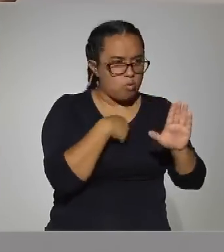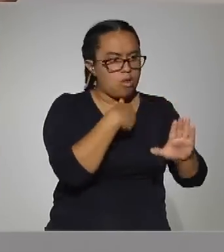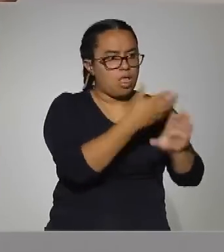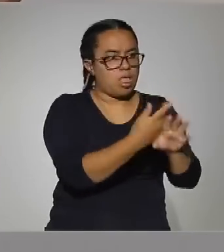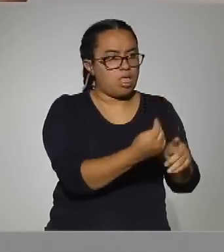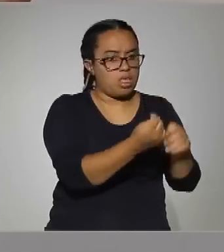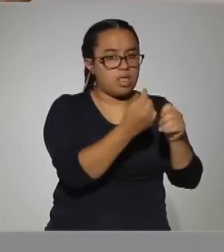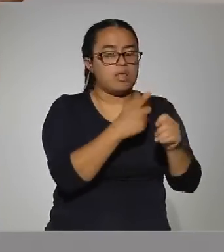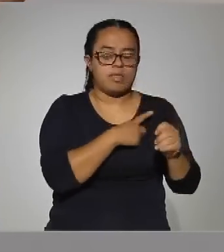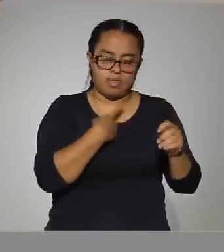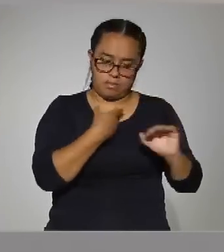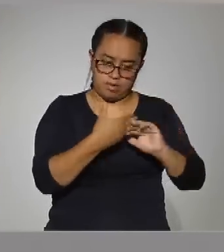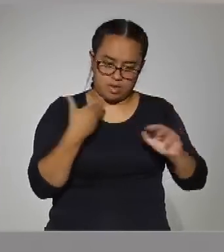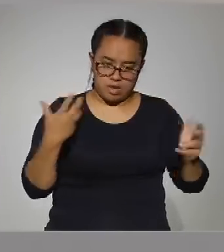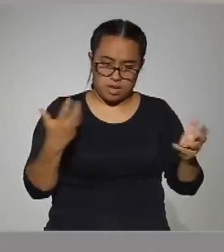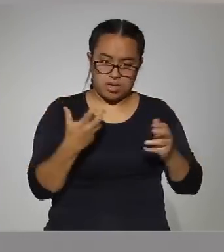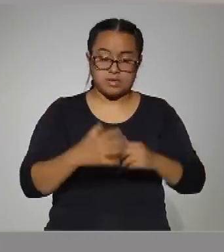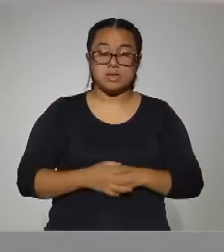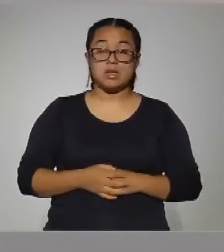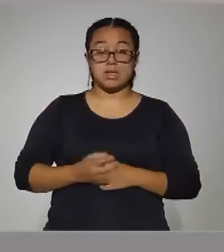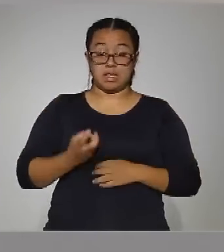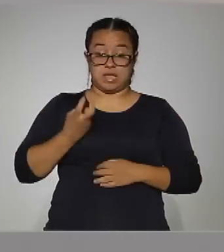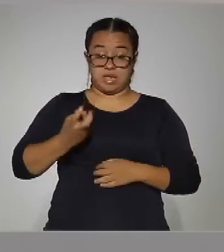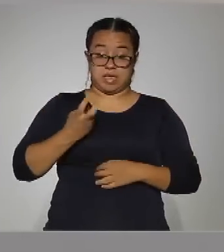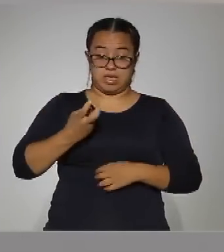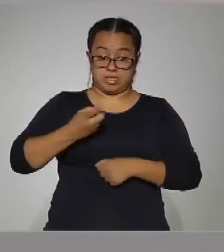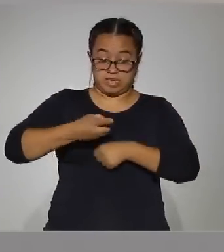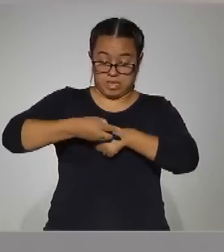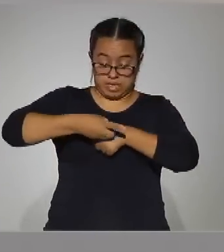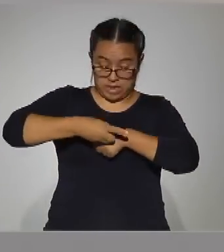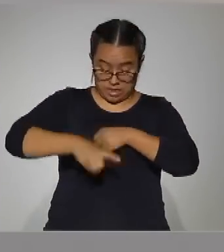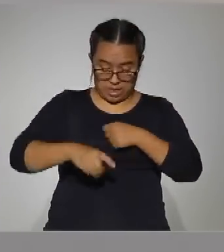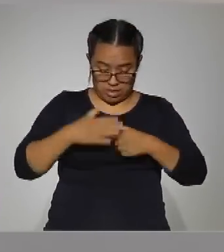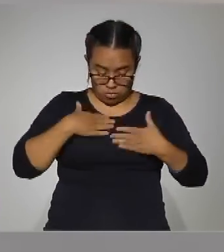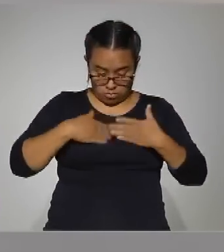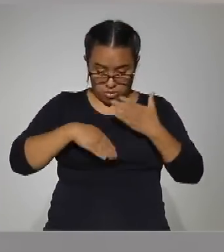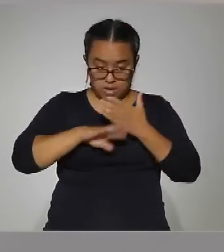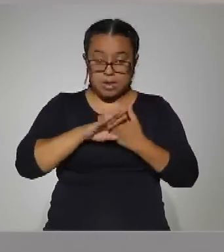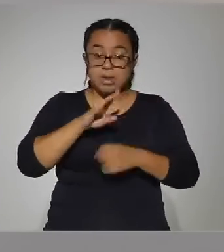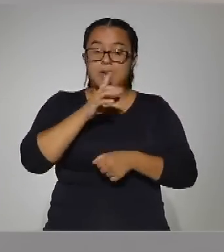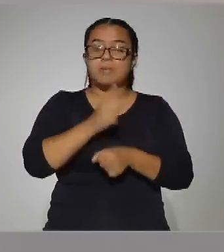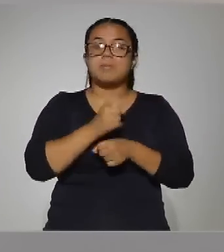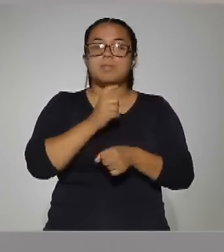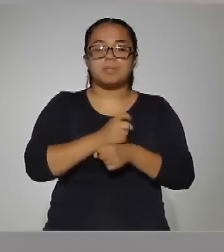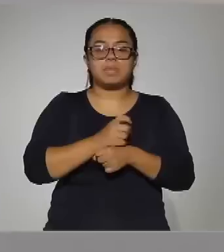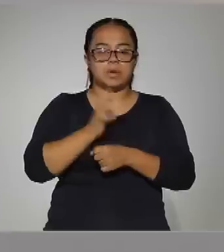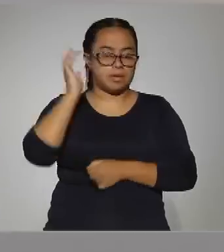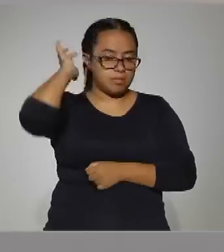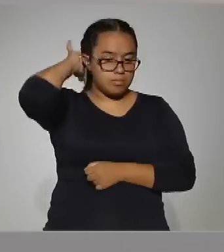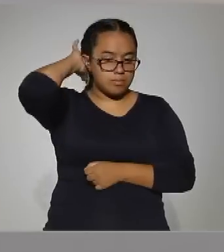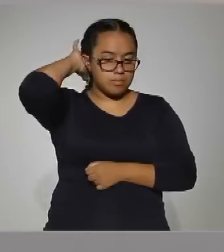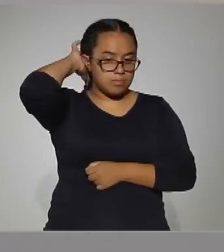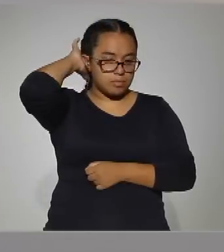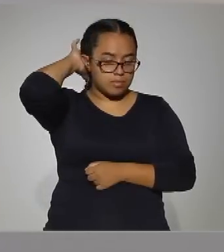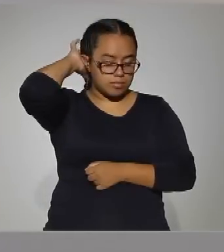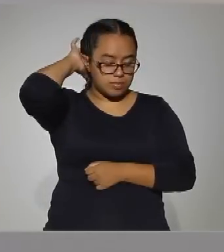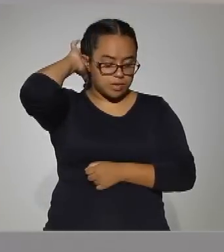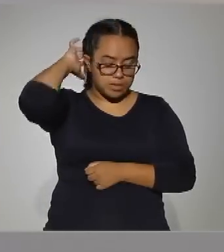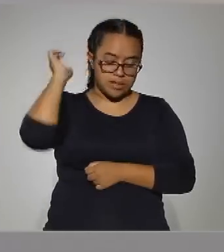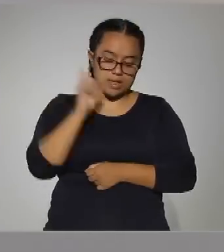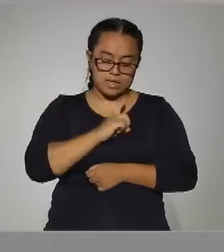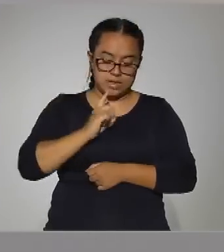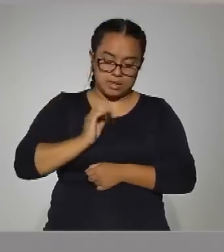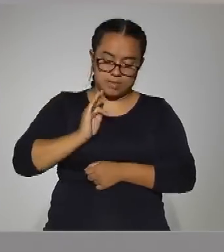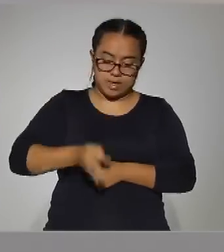al respecto. Y cuando el daño se supone que viene desde nosotros, el primer paso que se hace para la reparación es asumir la